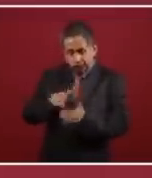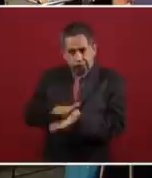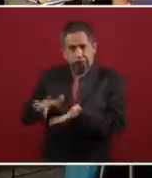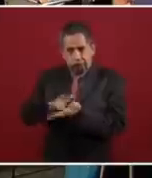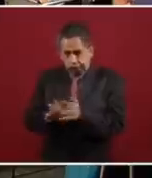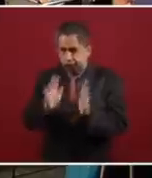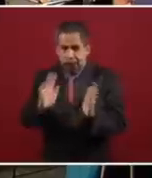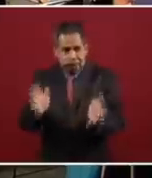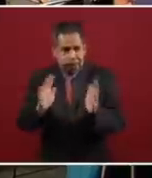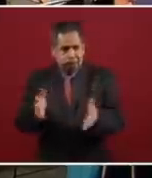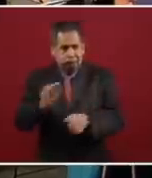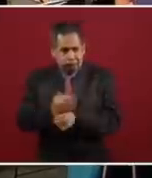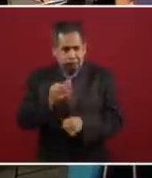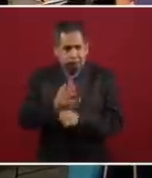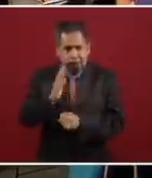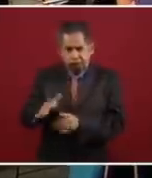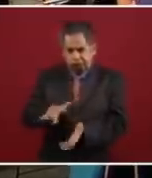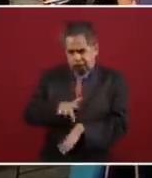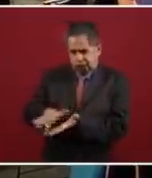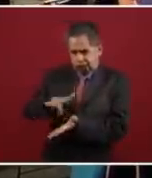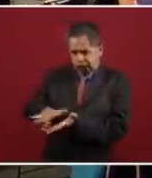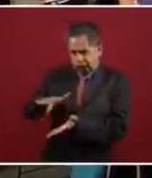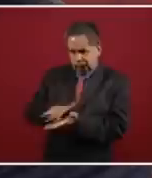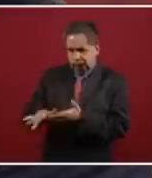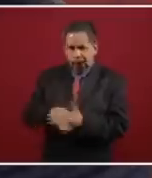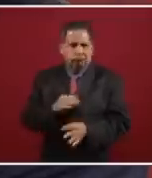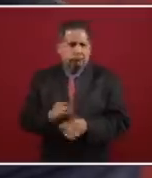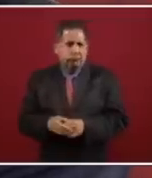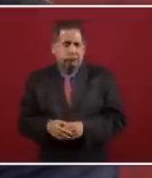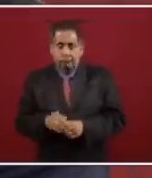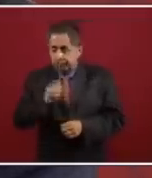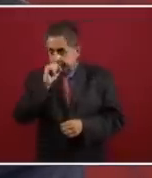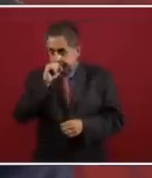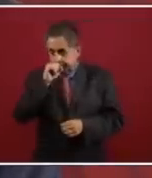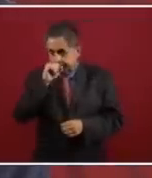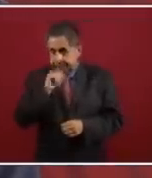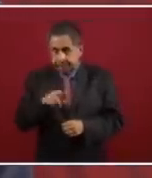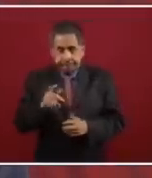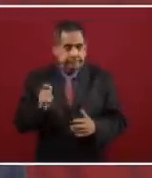estamos haciendo. Hablamos